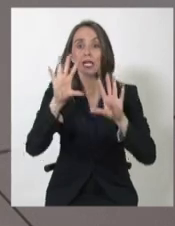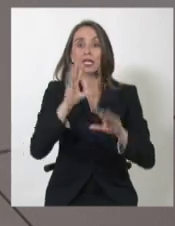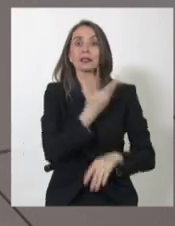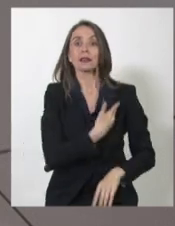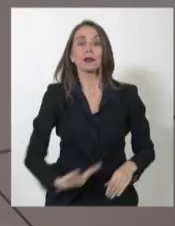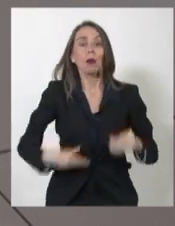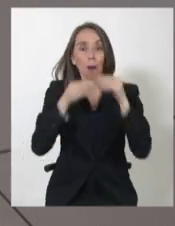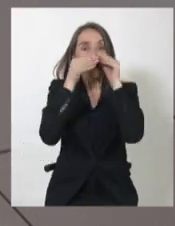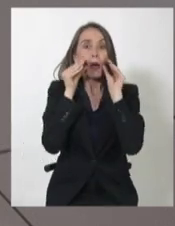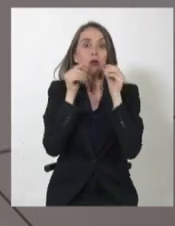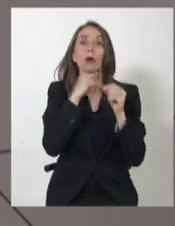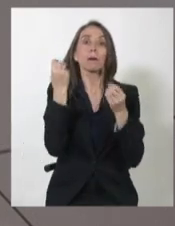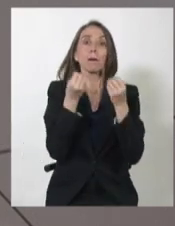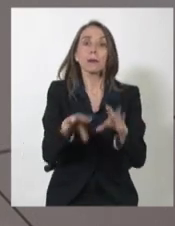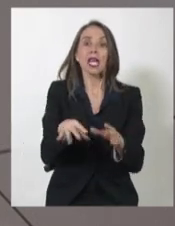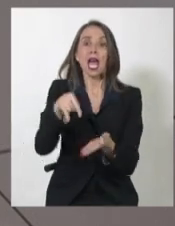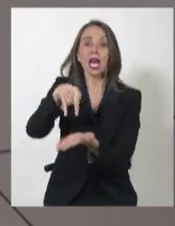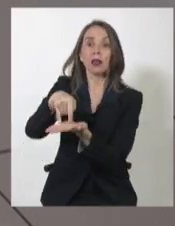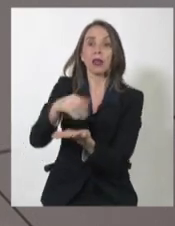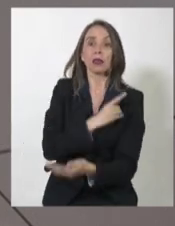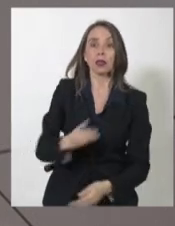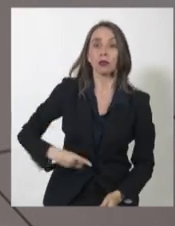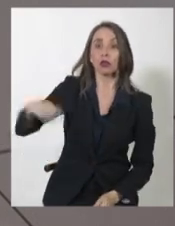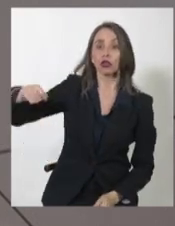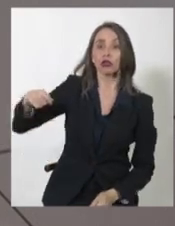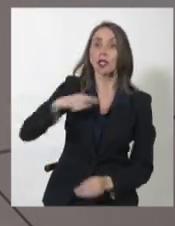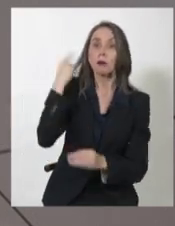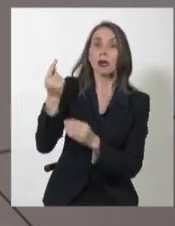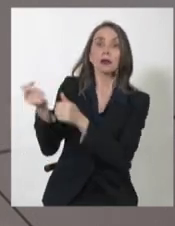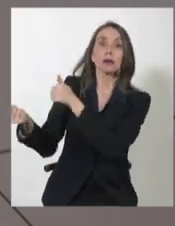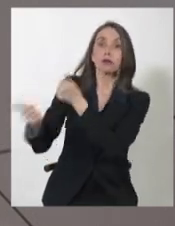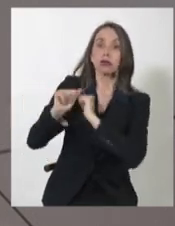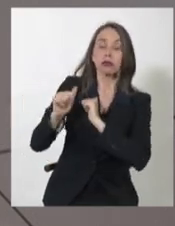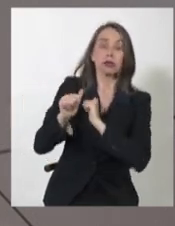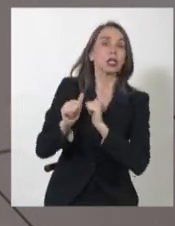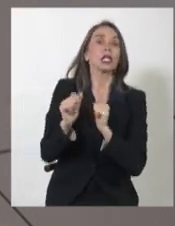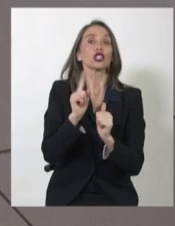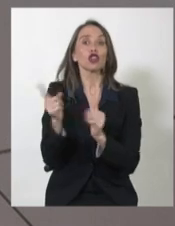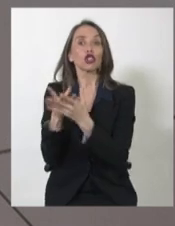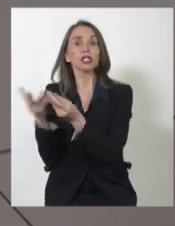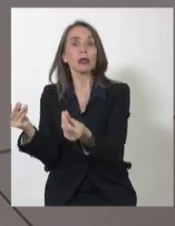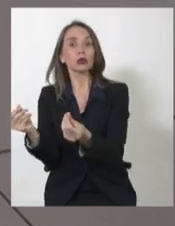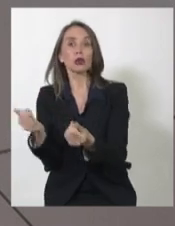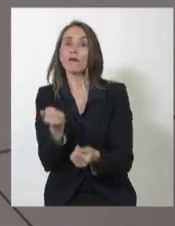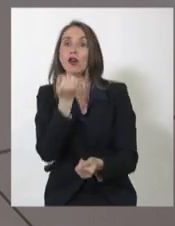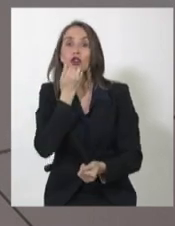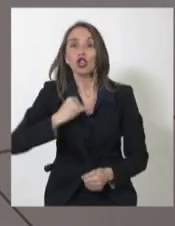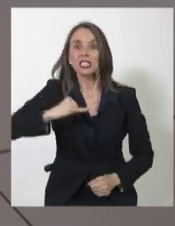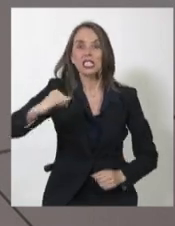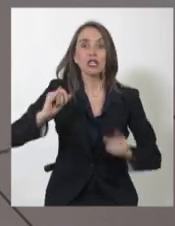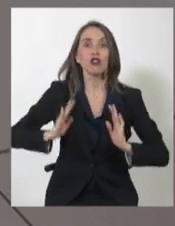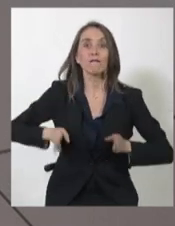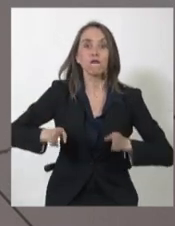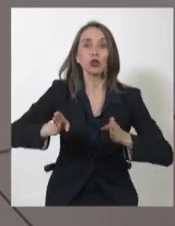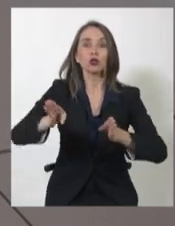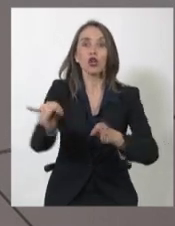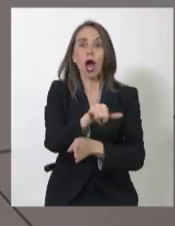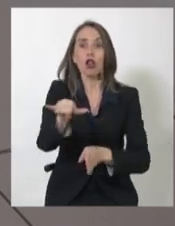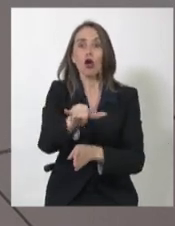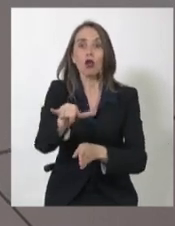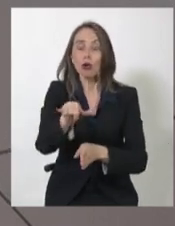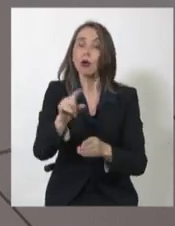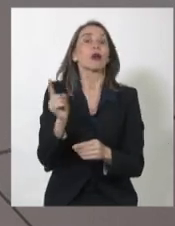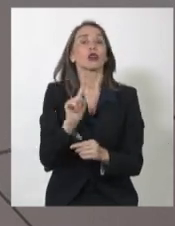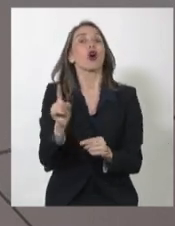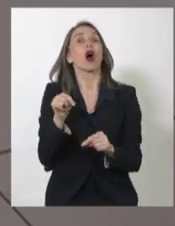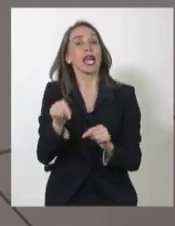elecciones legislativas, le ponen encima a la Asamblea Constituyente que no se disolvió. Error. Esto solo tiene una tarea: hacer una constitución.